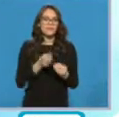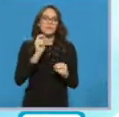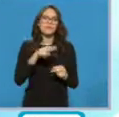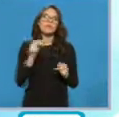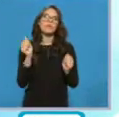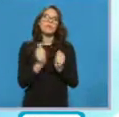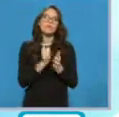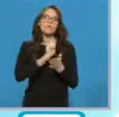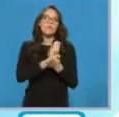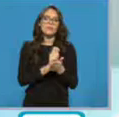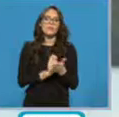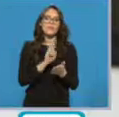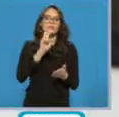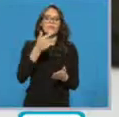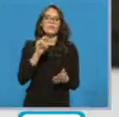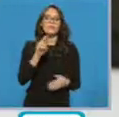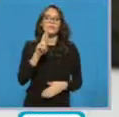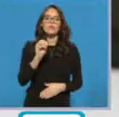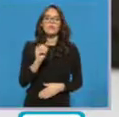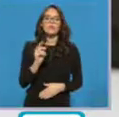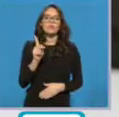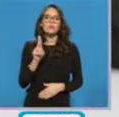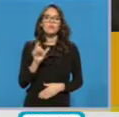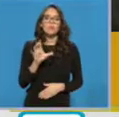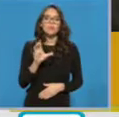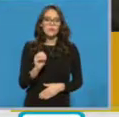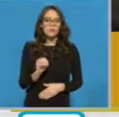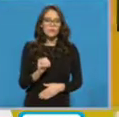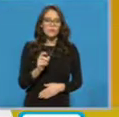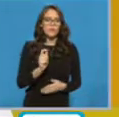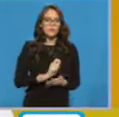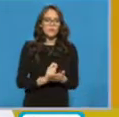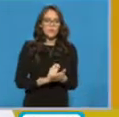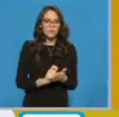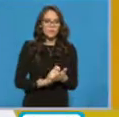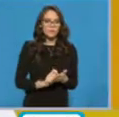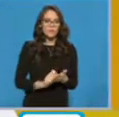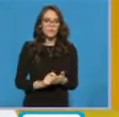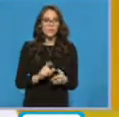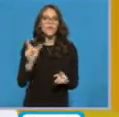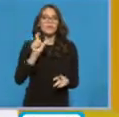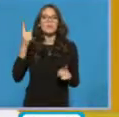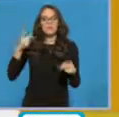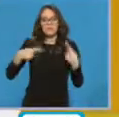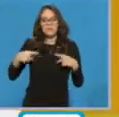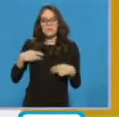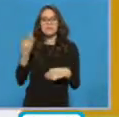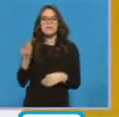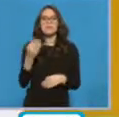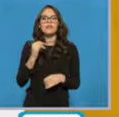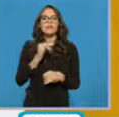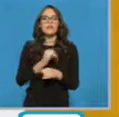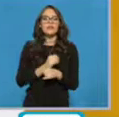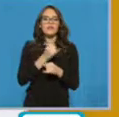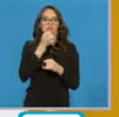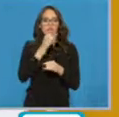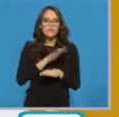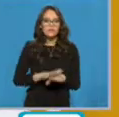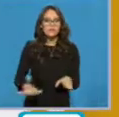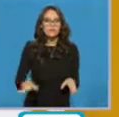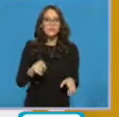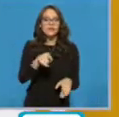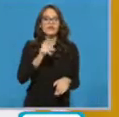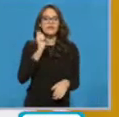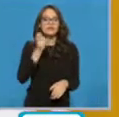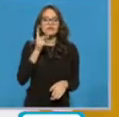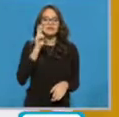público de la propiedad. Entonces, cuando cualquier persona pide informes relacionados con un inmueble donde hay un usufructo, ahí se va a dar cuenta. Hay un